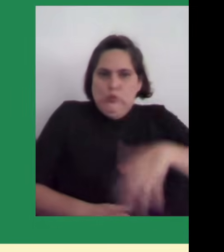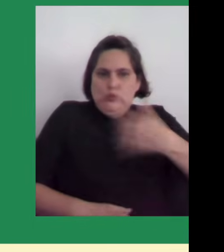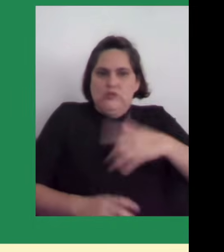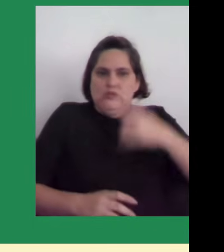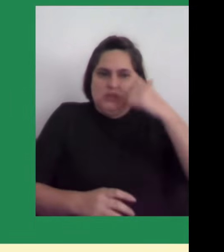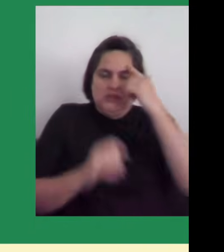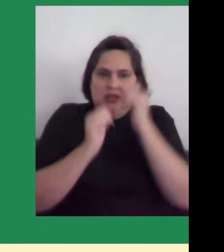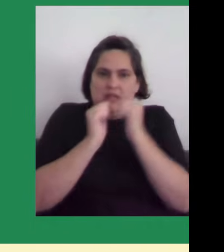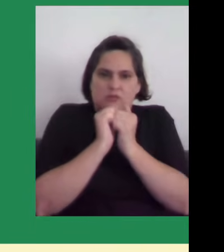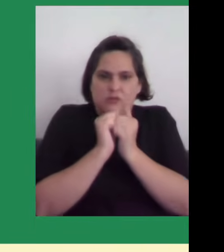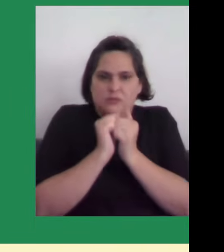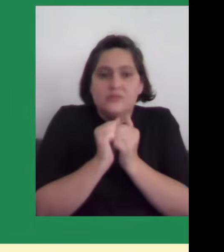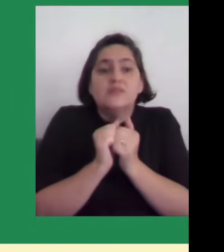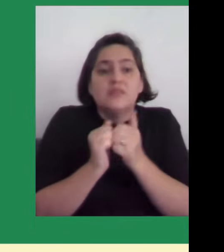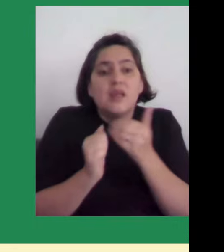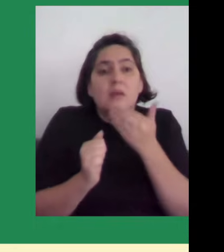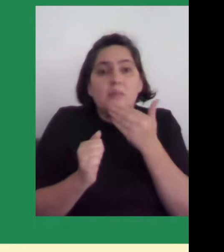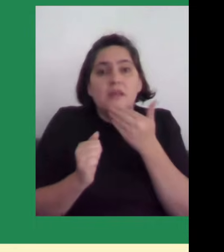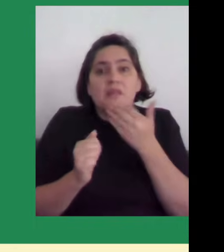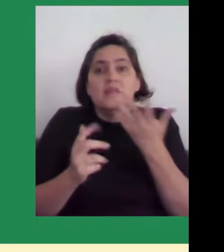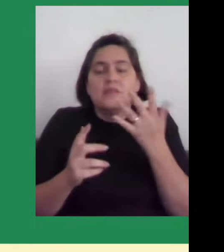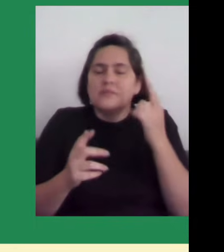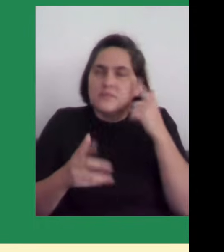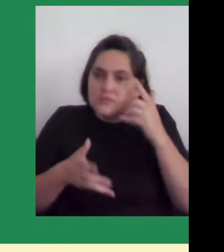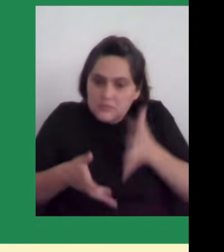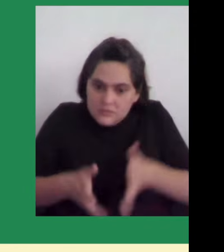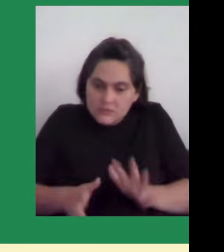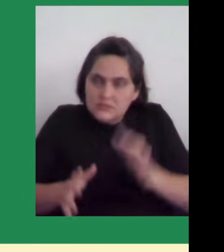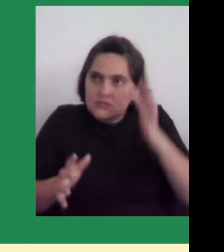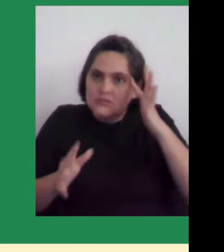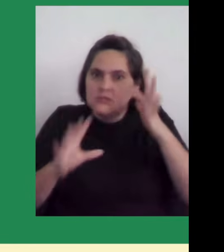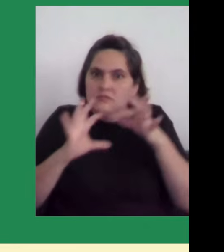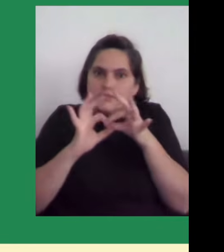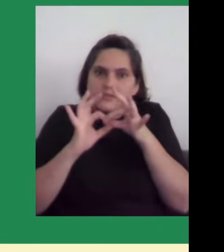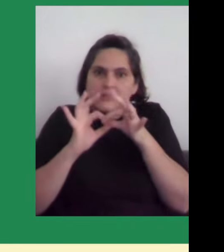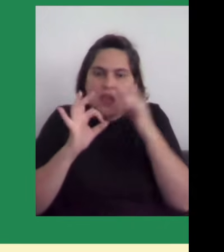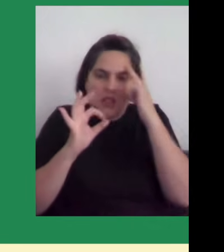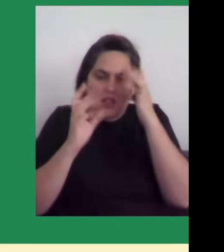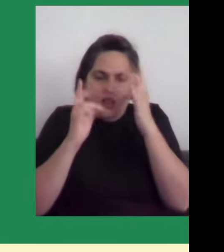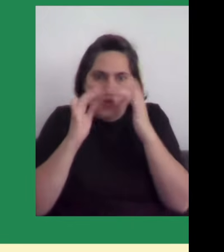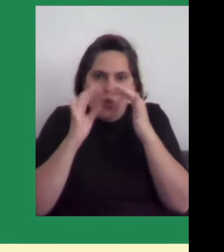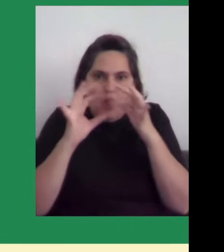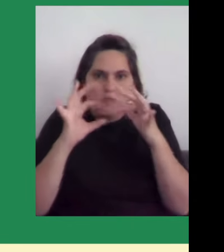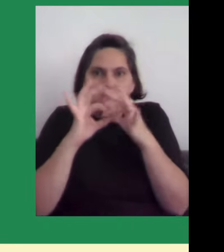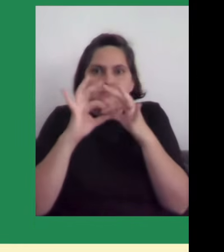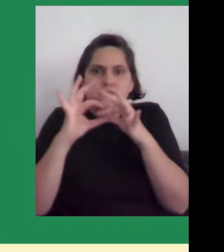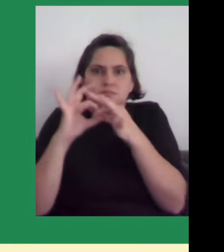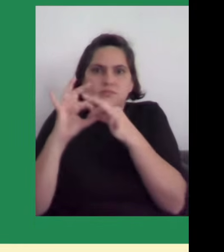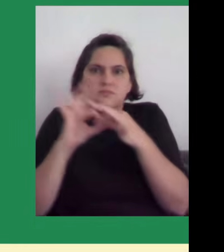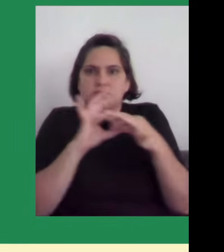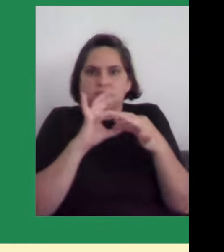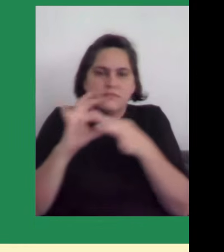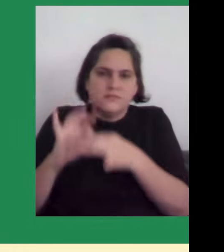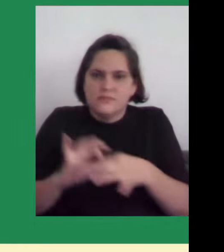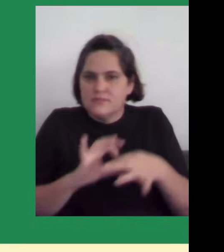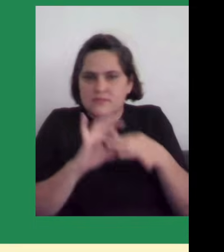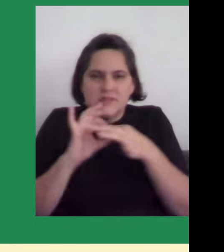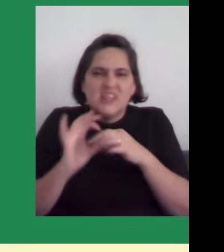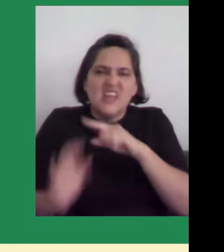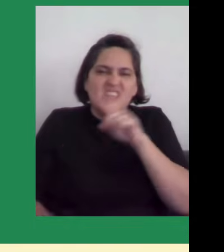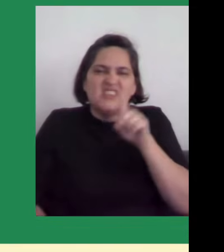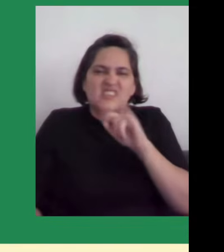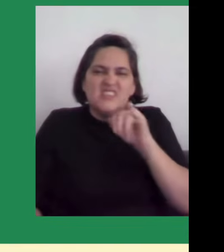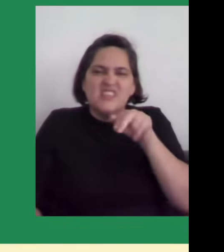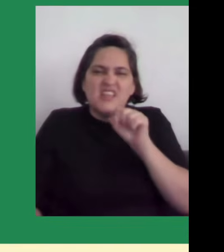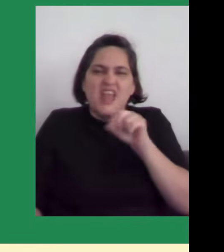nacemos se empiezan a producir conexiones entre las neuronas que se llaman sinapsis. Y durante los primeros 3 años es cuando se produce